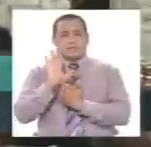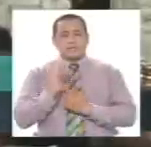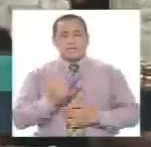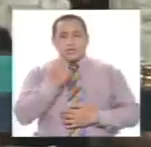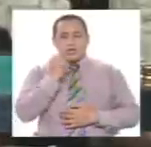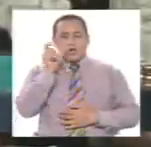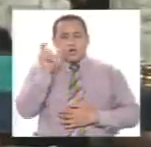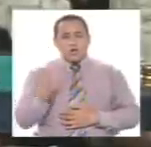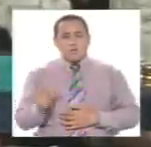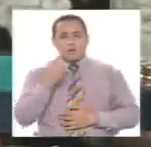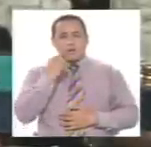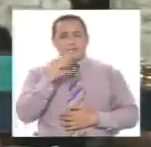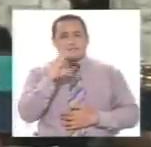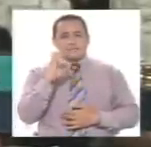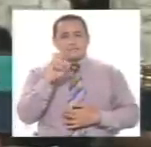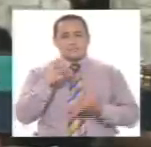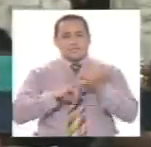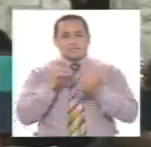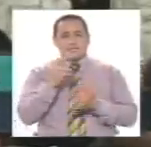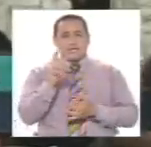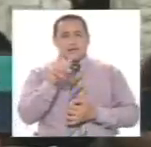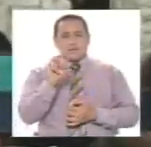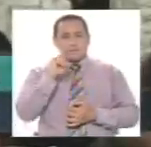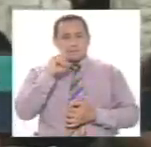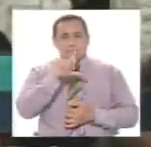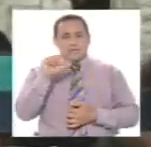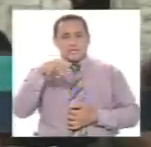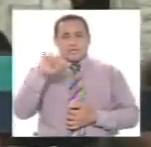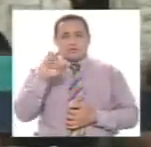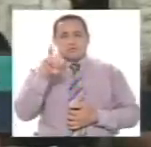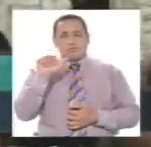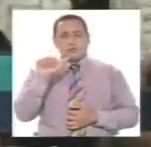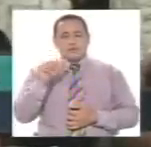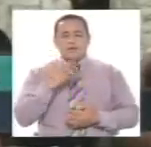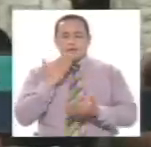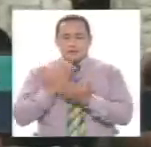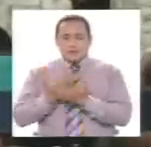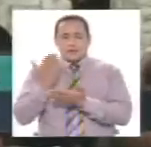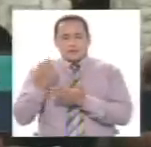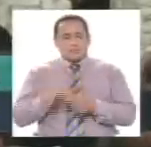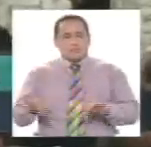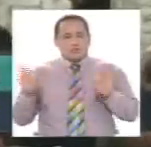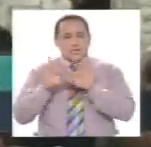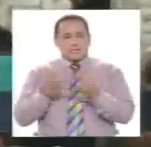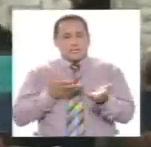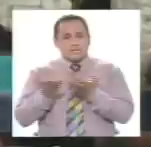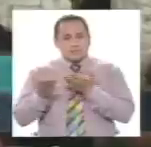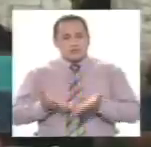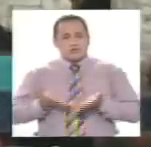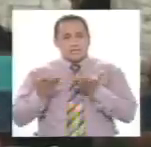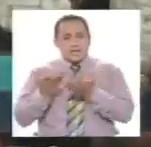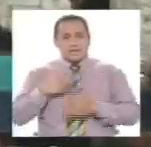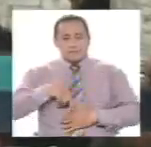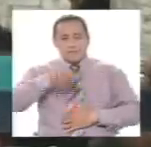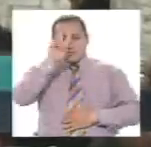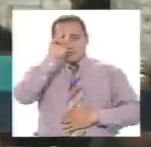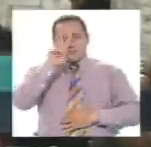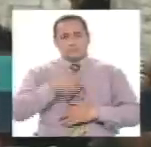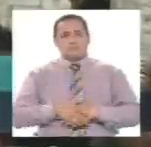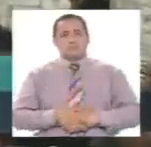señor César Villanueva Arévalo, dándosele las gracias por los importantes servicios prestados a la